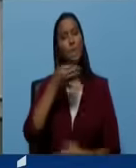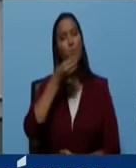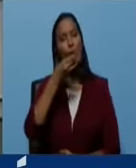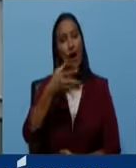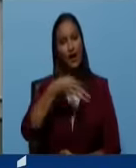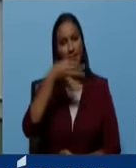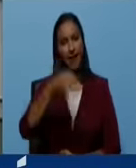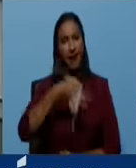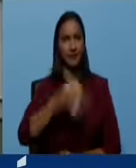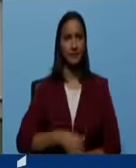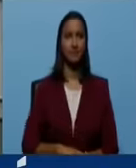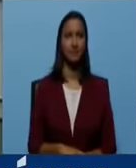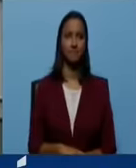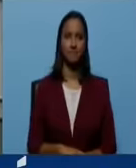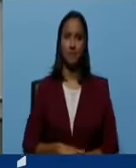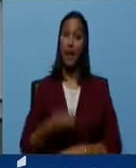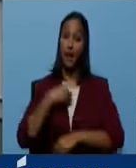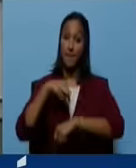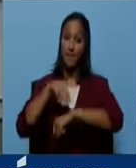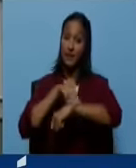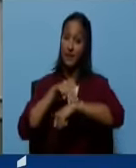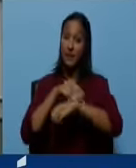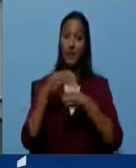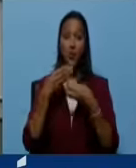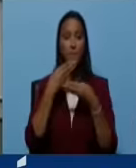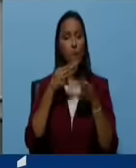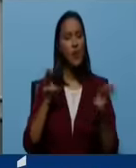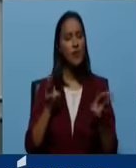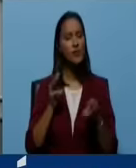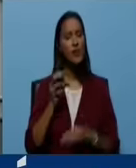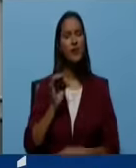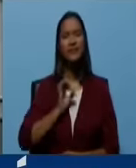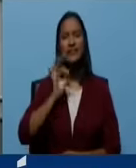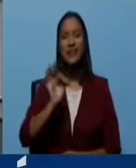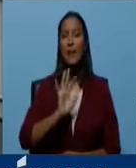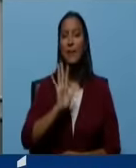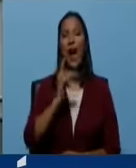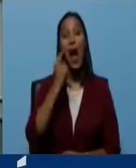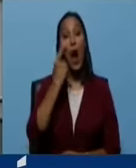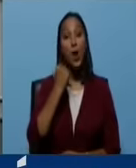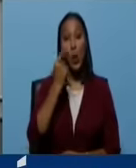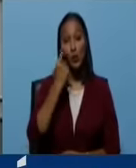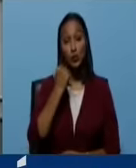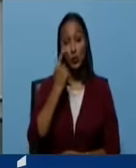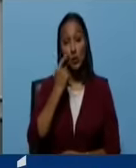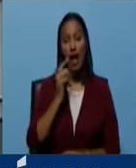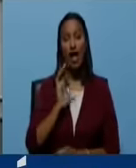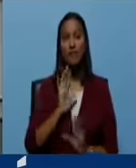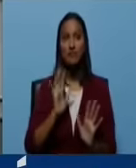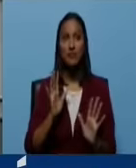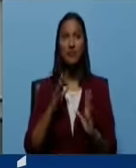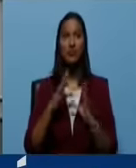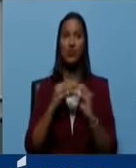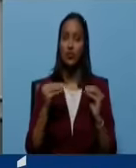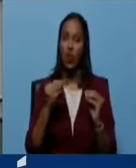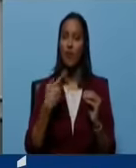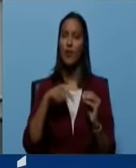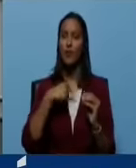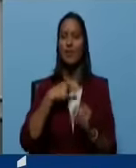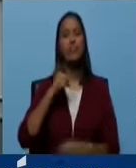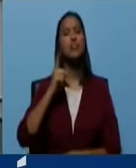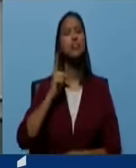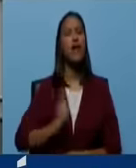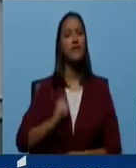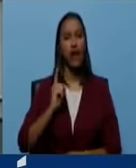El Ministerio Público, siempre como hemos acostumbrado en nuestra gestión, en el deber siempre